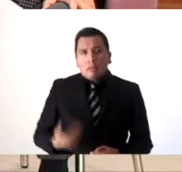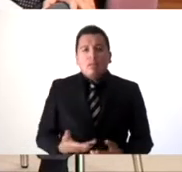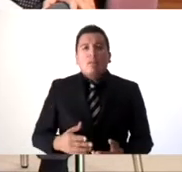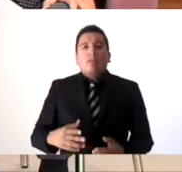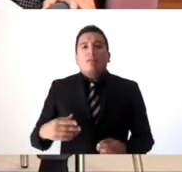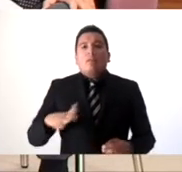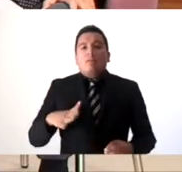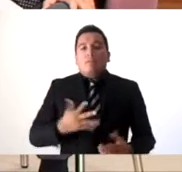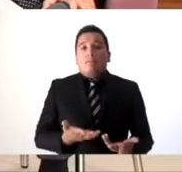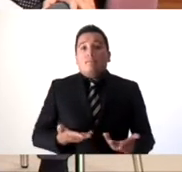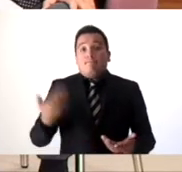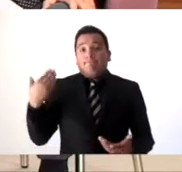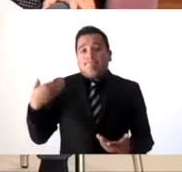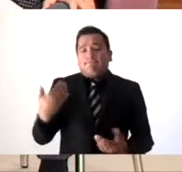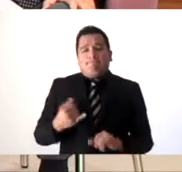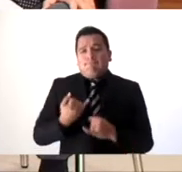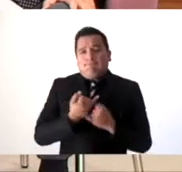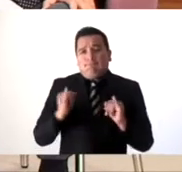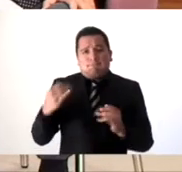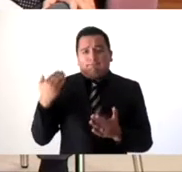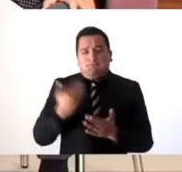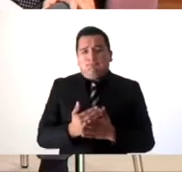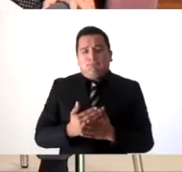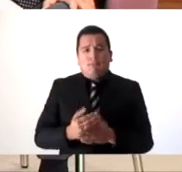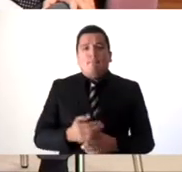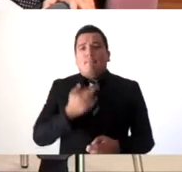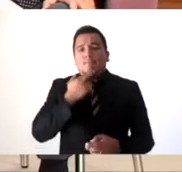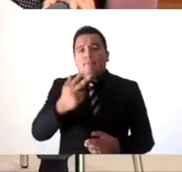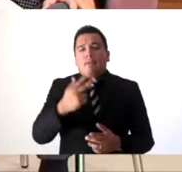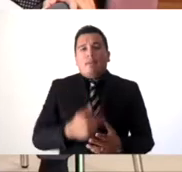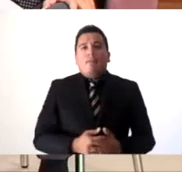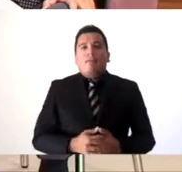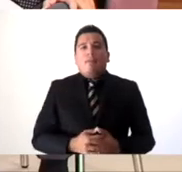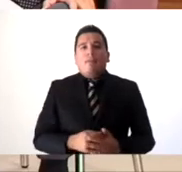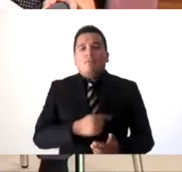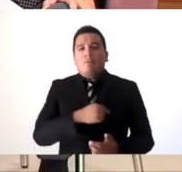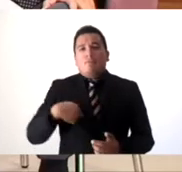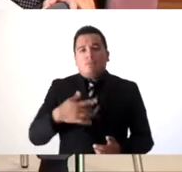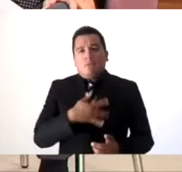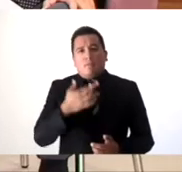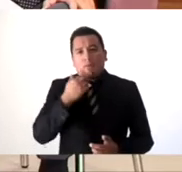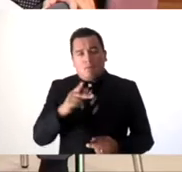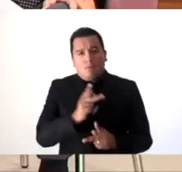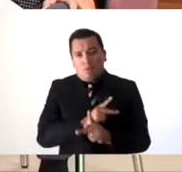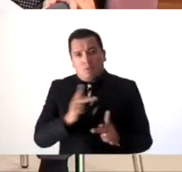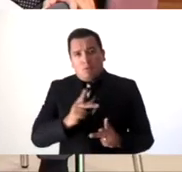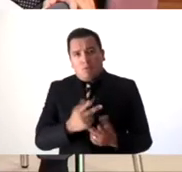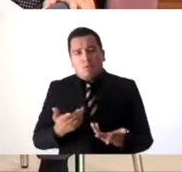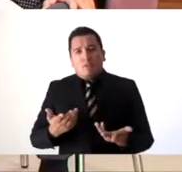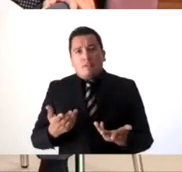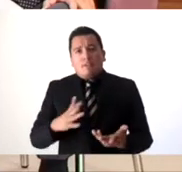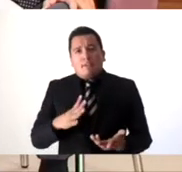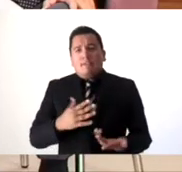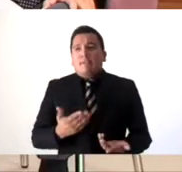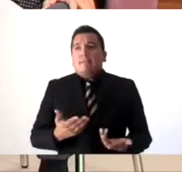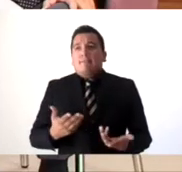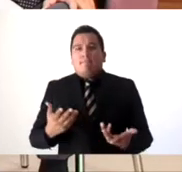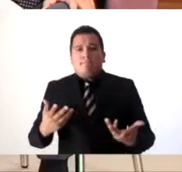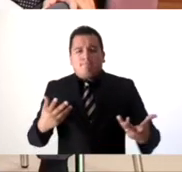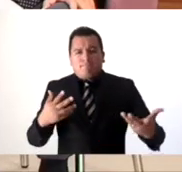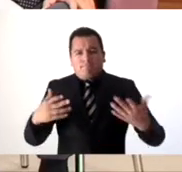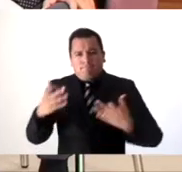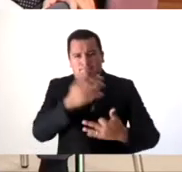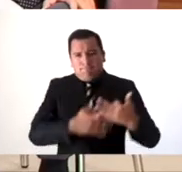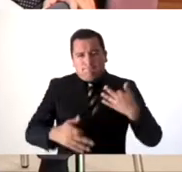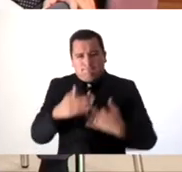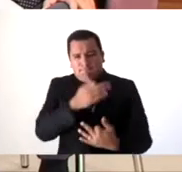teníamos en ese momento, por venir saliendo de un proceso de independencia, era mejor considerarnos que todos teníamos una